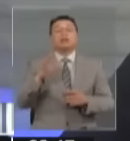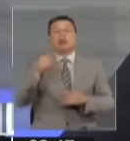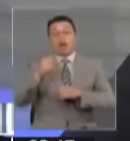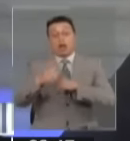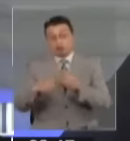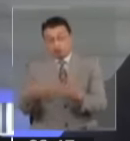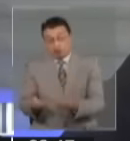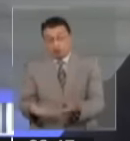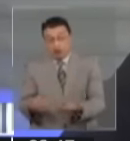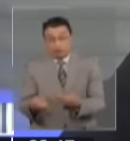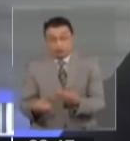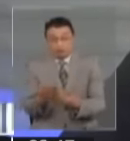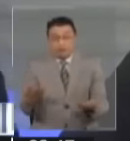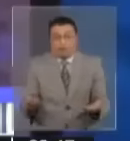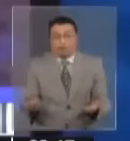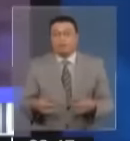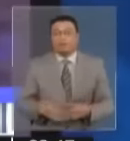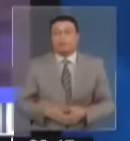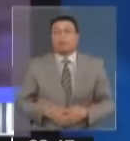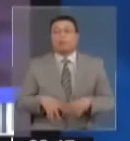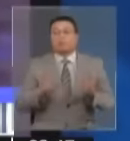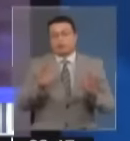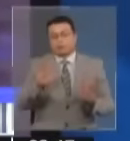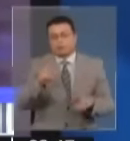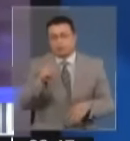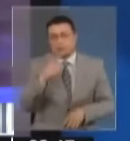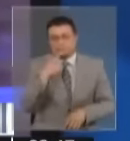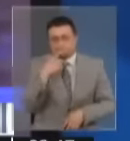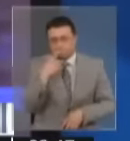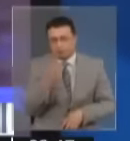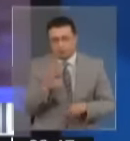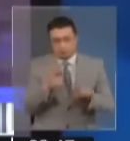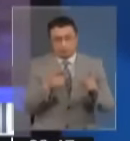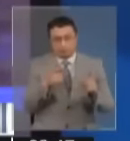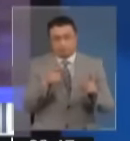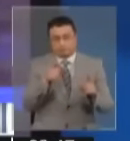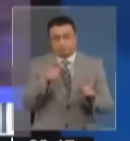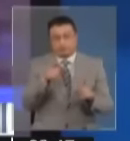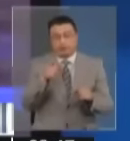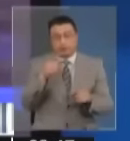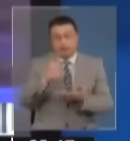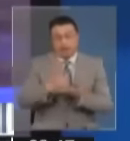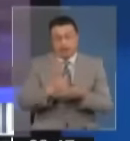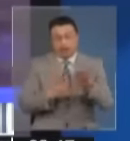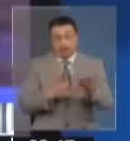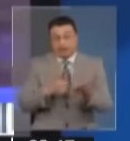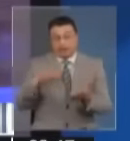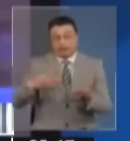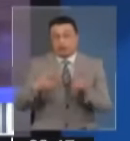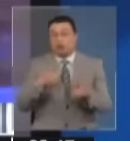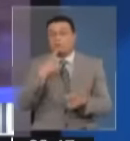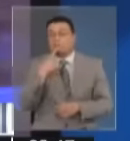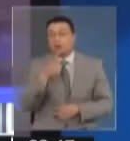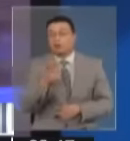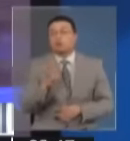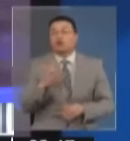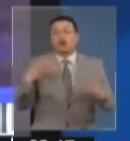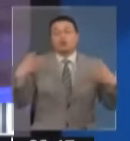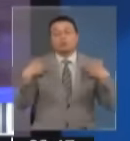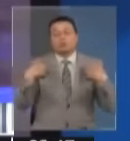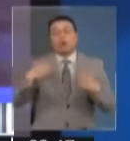digamos, en la atención. Alejandro. Yo lo único, le hice una pregunta, Andrés, que ya que lo licitaron, entonces, ¿por qué no se hizo cargo el